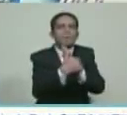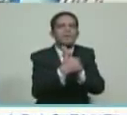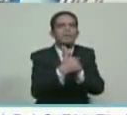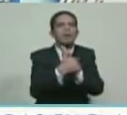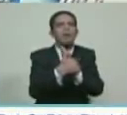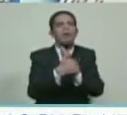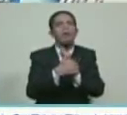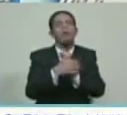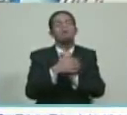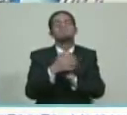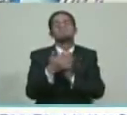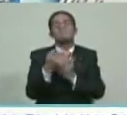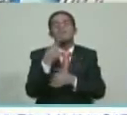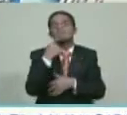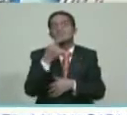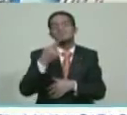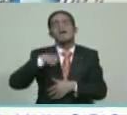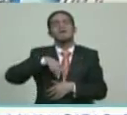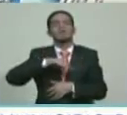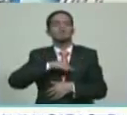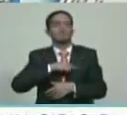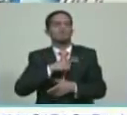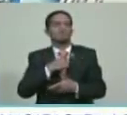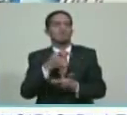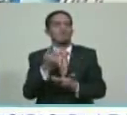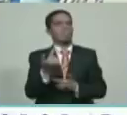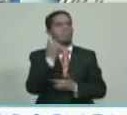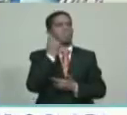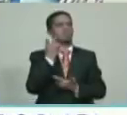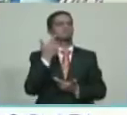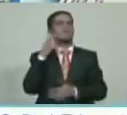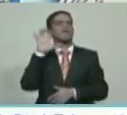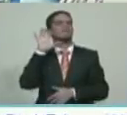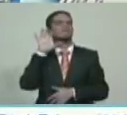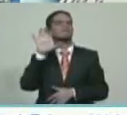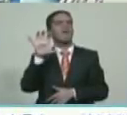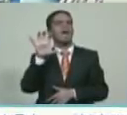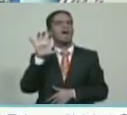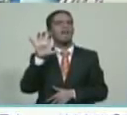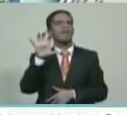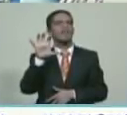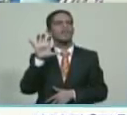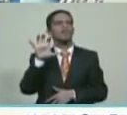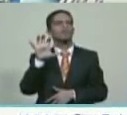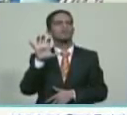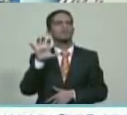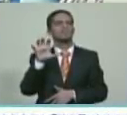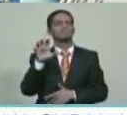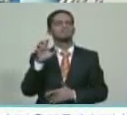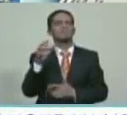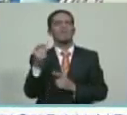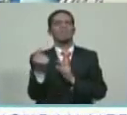señalarnos sin prueba de ser un Estado supuestamente, entre comillas, de manera falsa,